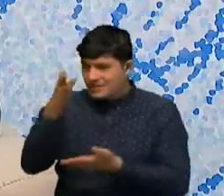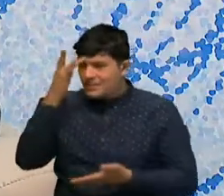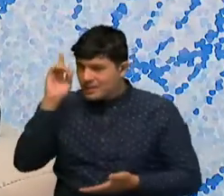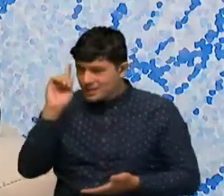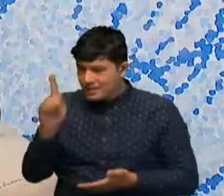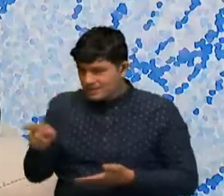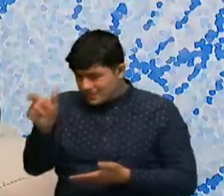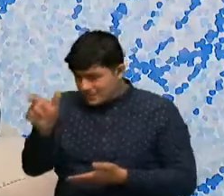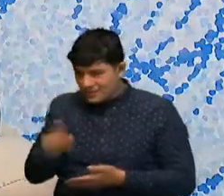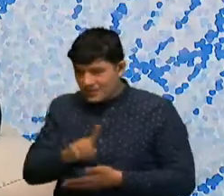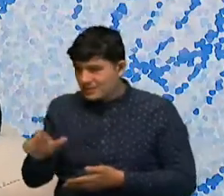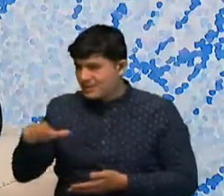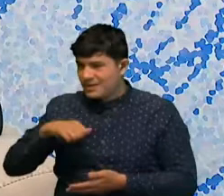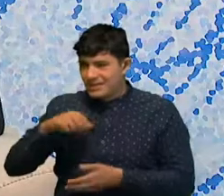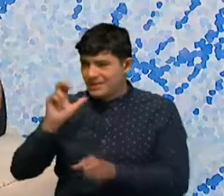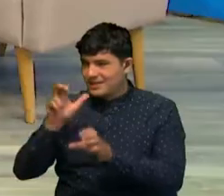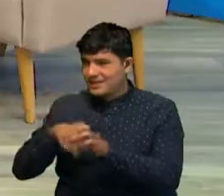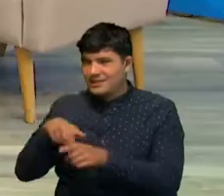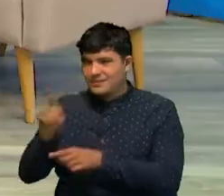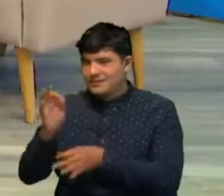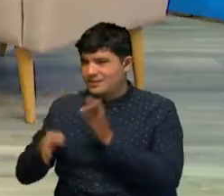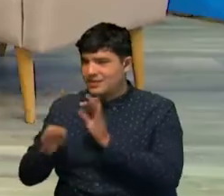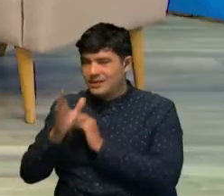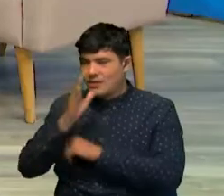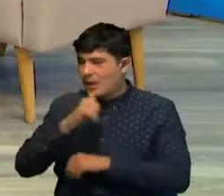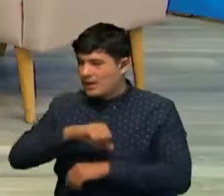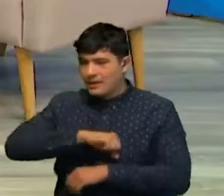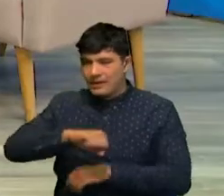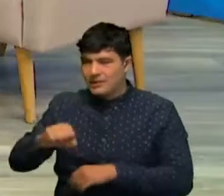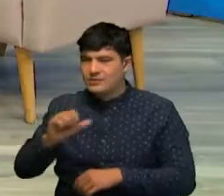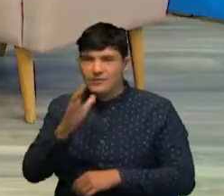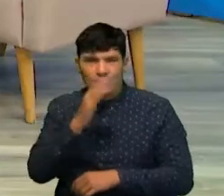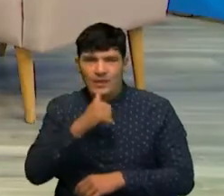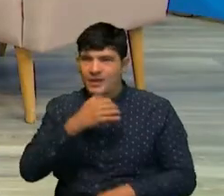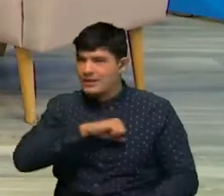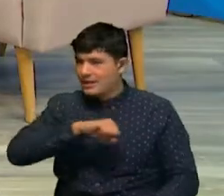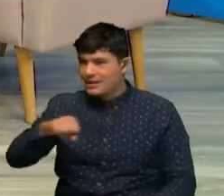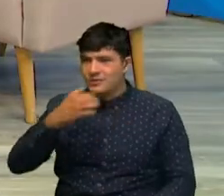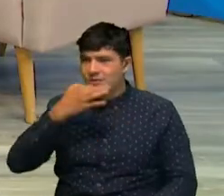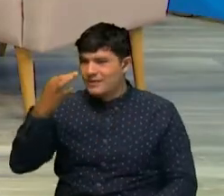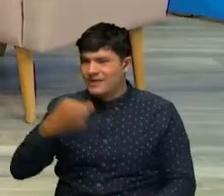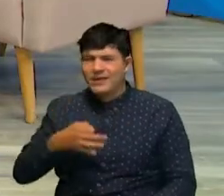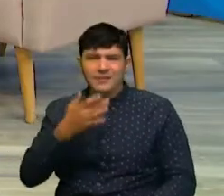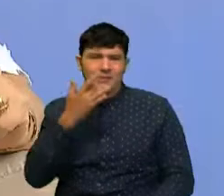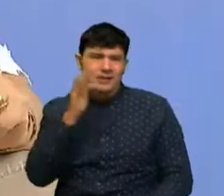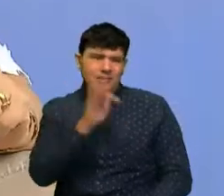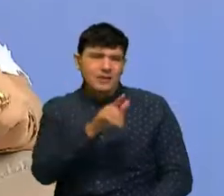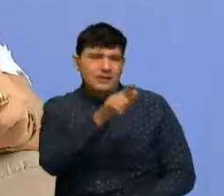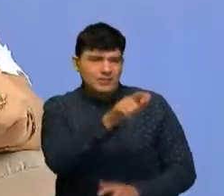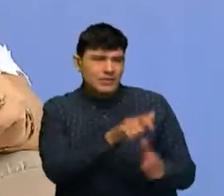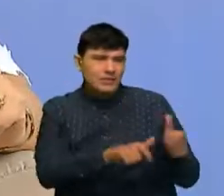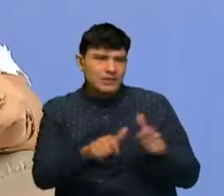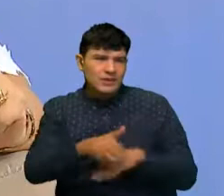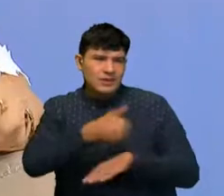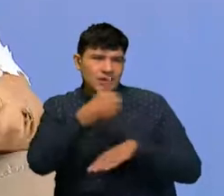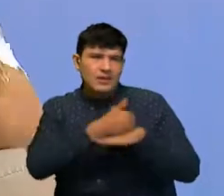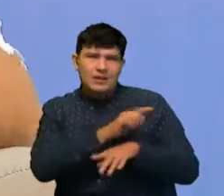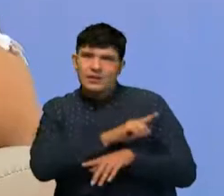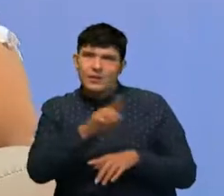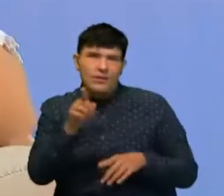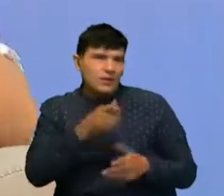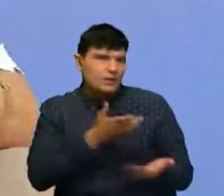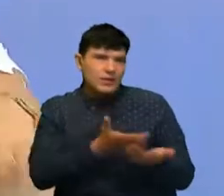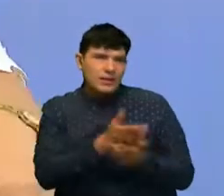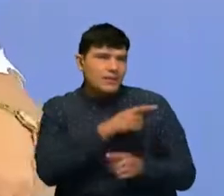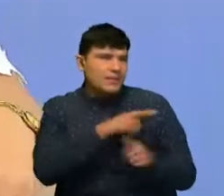el señor no tiene seguridad social, no hay derecho. Ahí. No hay derecho realmente. Es que, por esto sí, los empleadores a veces que no están bien asesorados, pero no saben